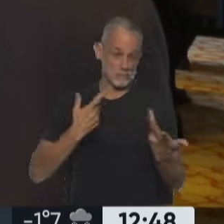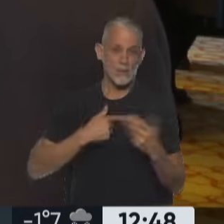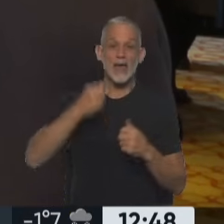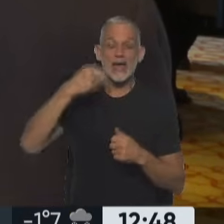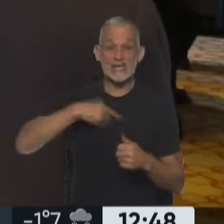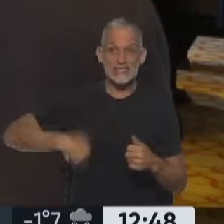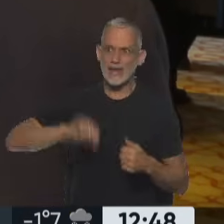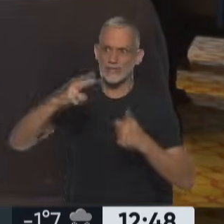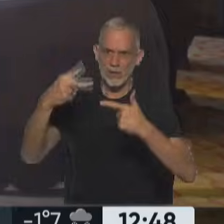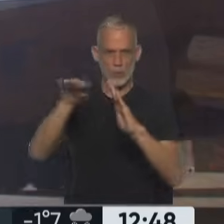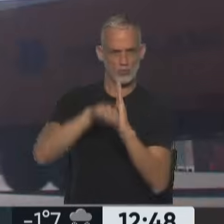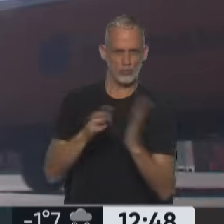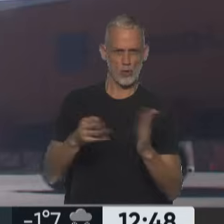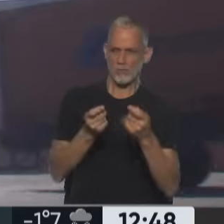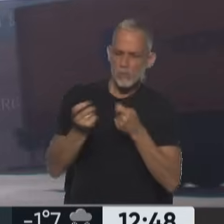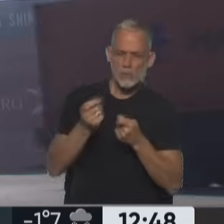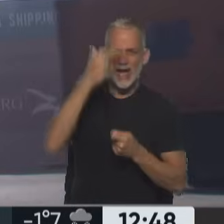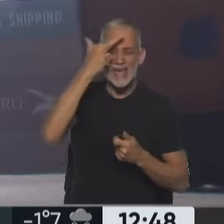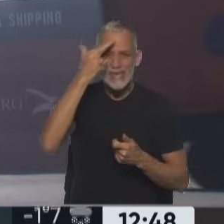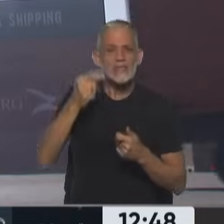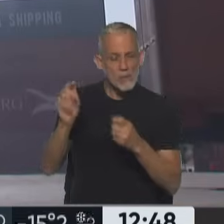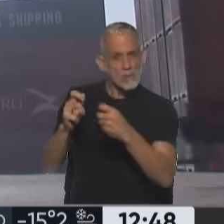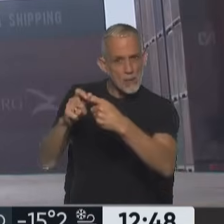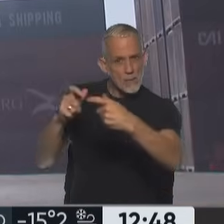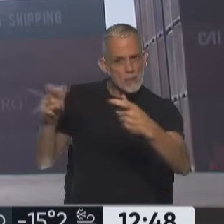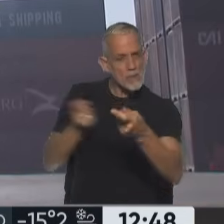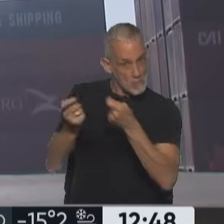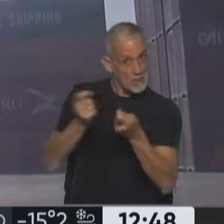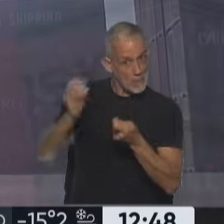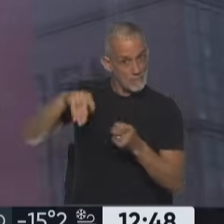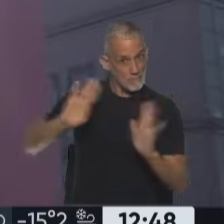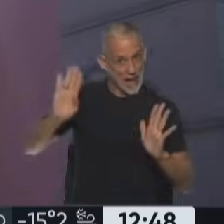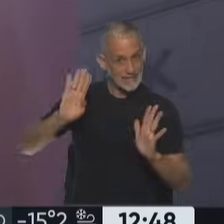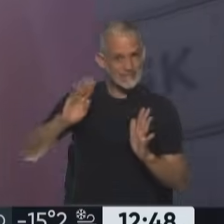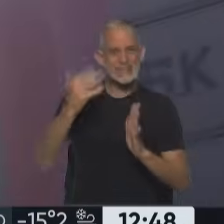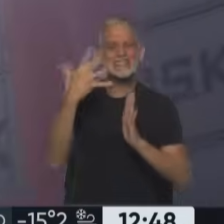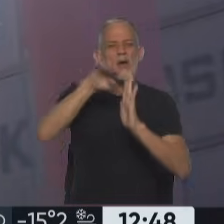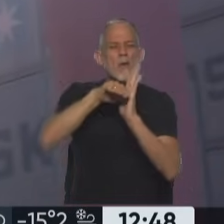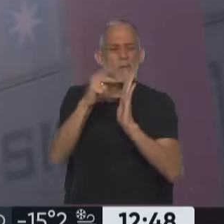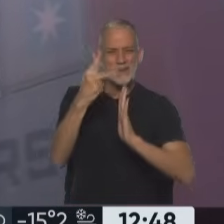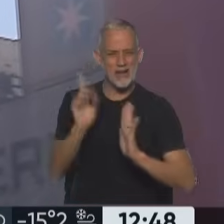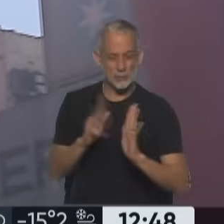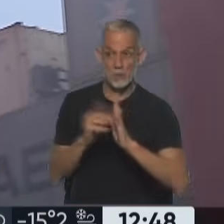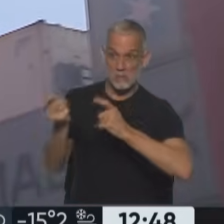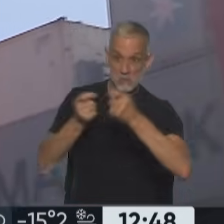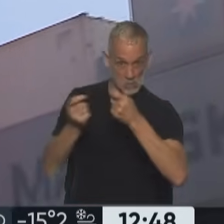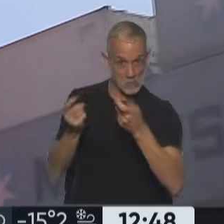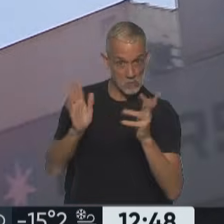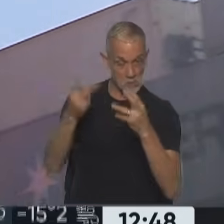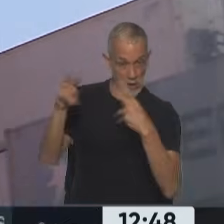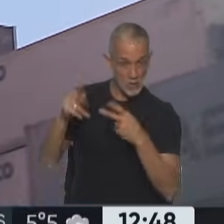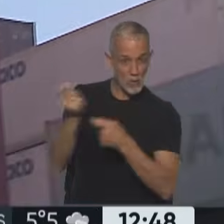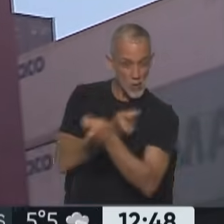es en segundo socio comercial La India va creciendo como socio comercial está dentro de los cinco primeros en nuestra país tiene